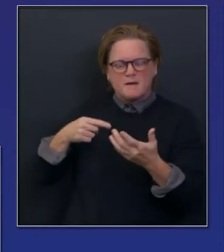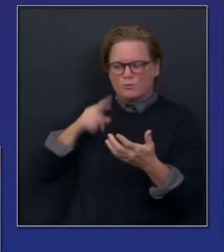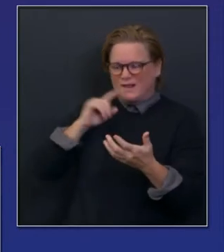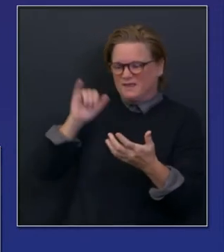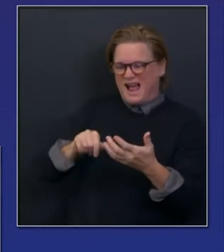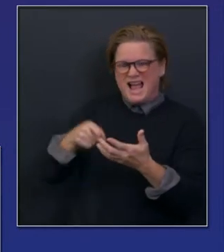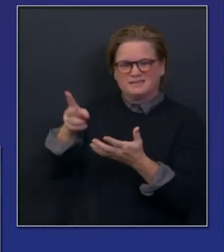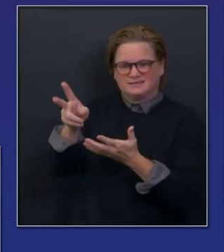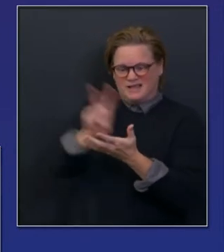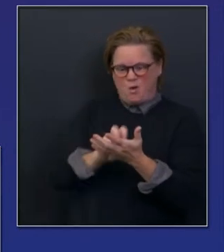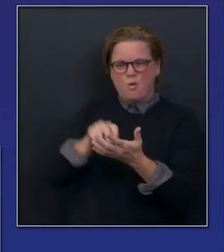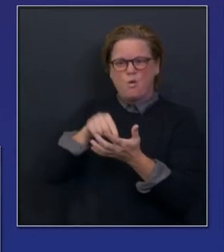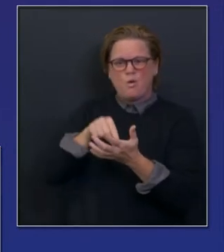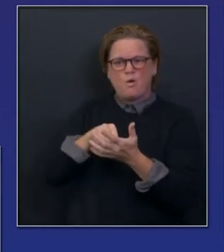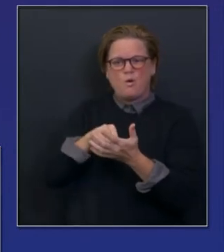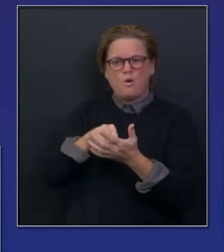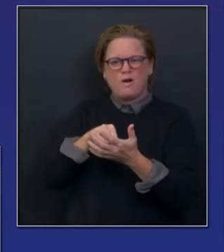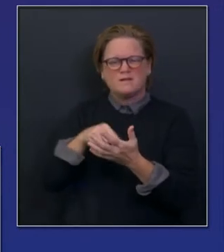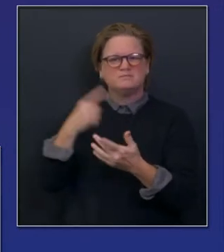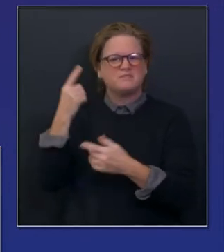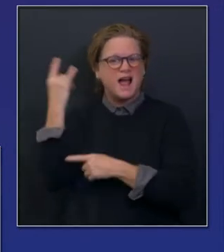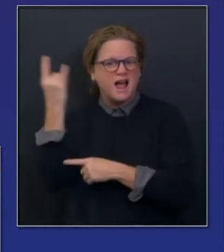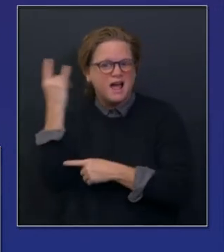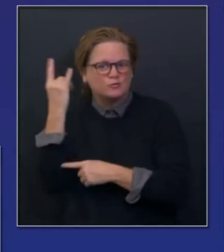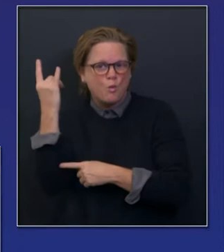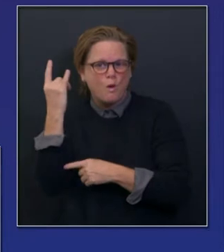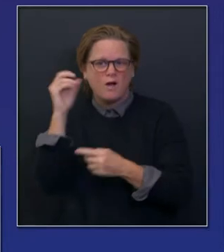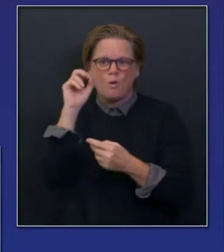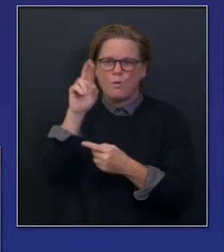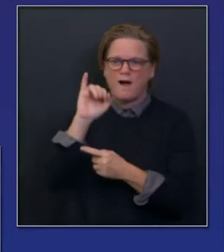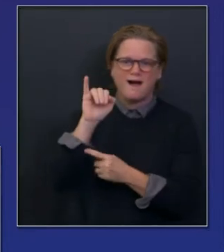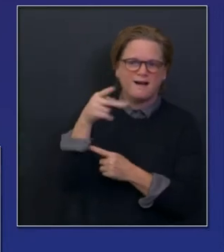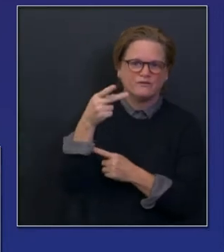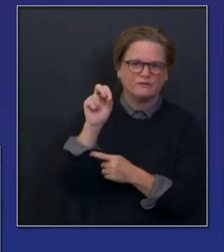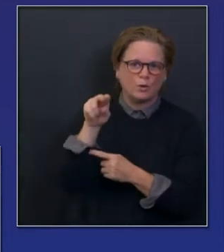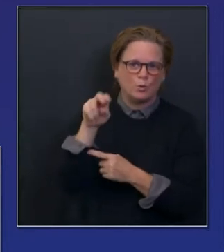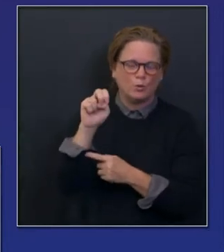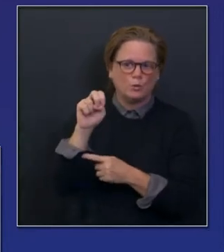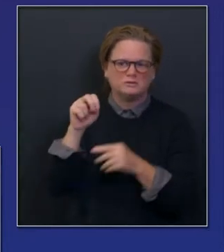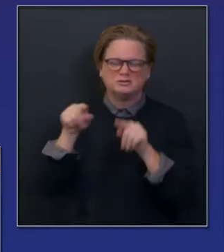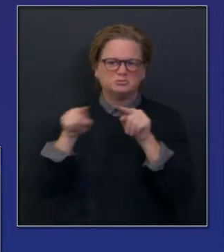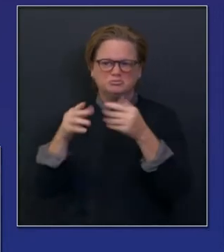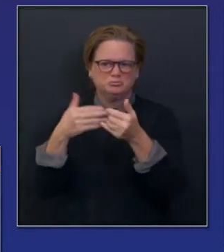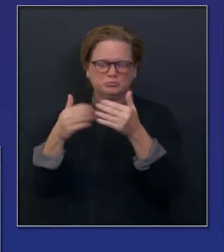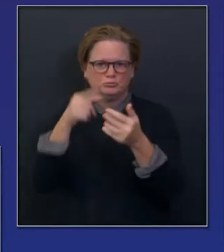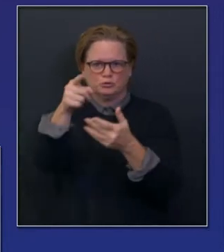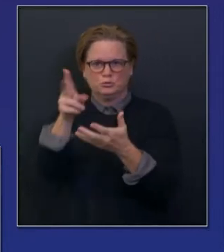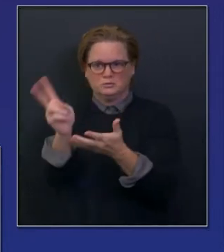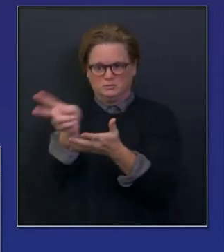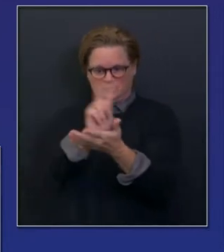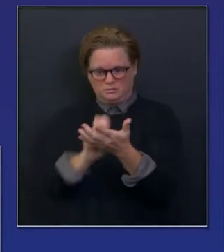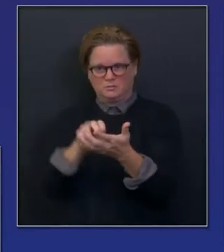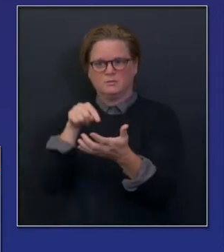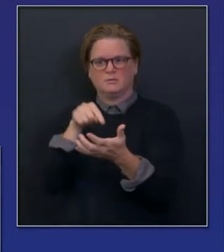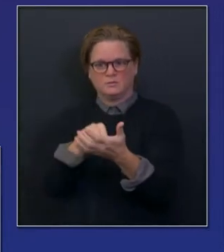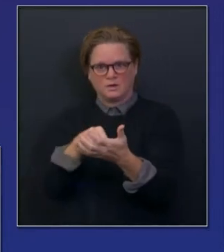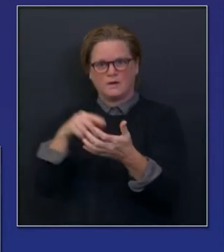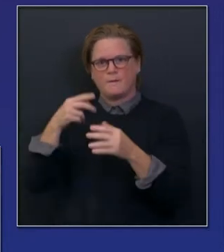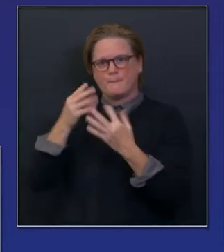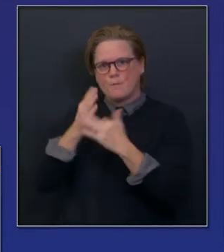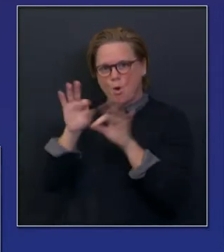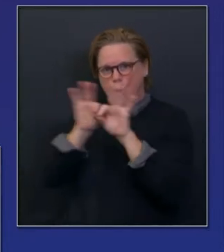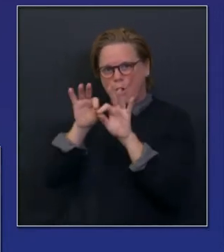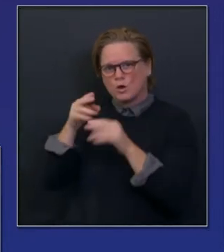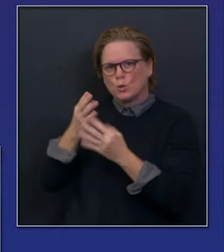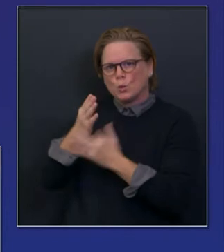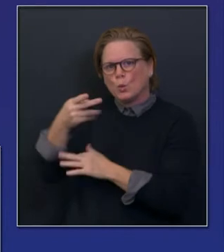que muchos conocemos, teléfonos inteligentes, plataforma Google, plataforma iPhone. Y